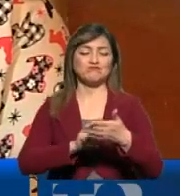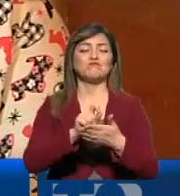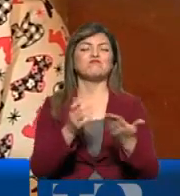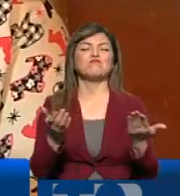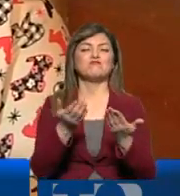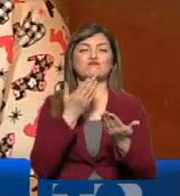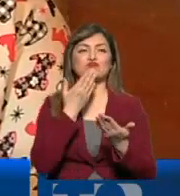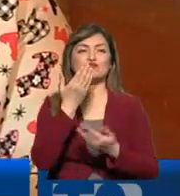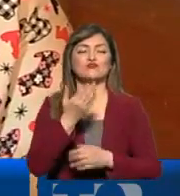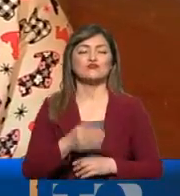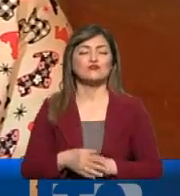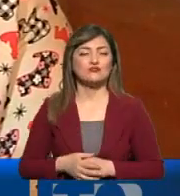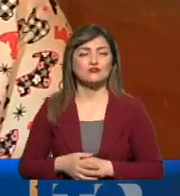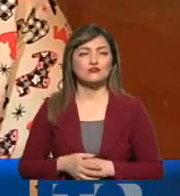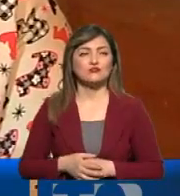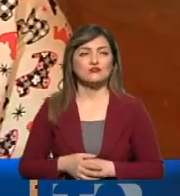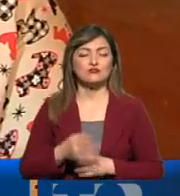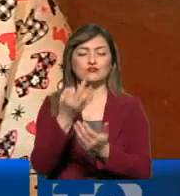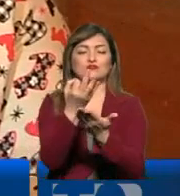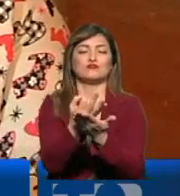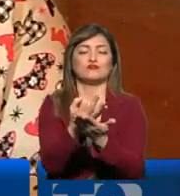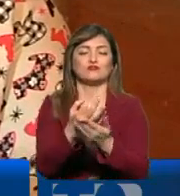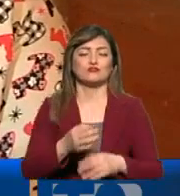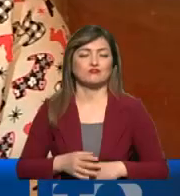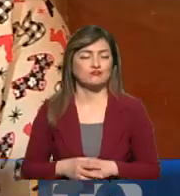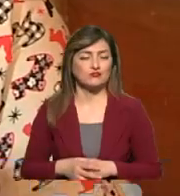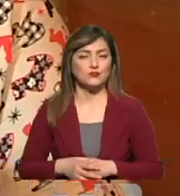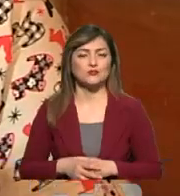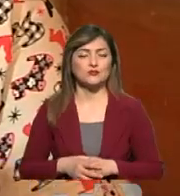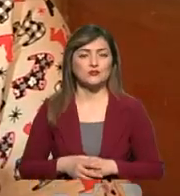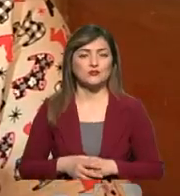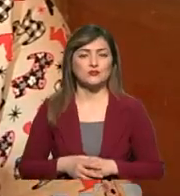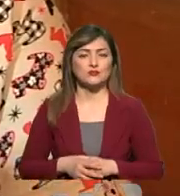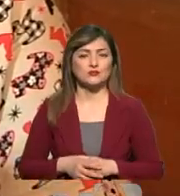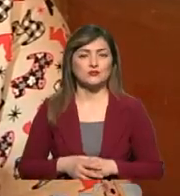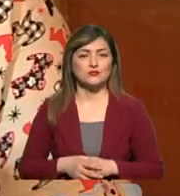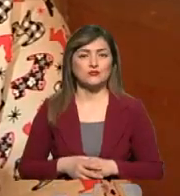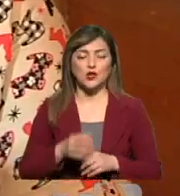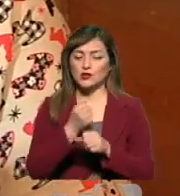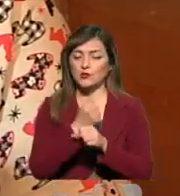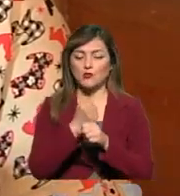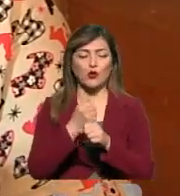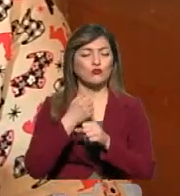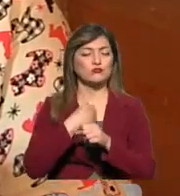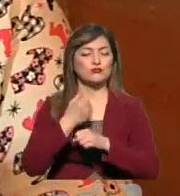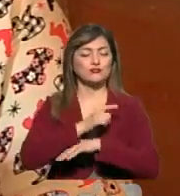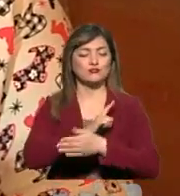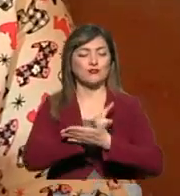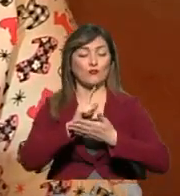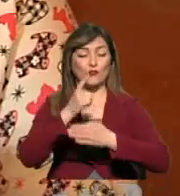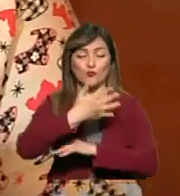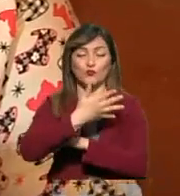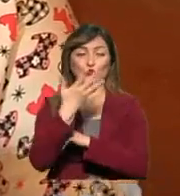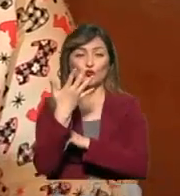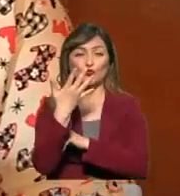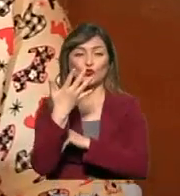medio de facturas, a pesar de que nosotros cumplimos nuestro trabajo 5 días a la semana y